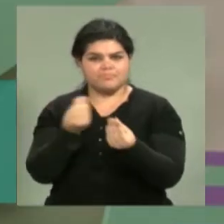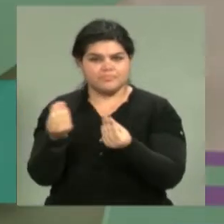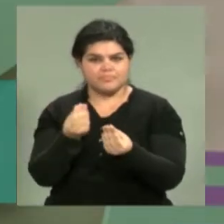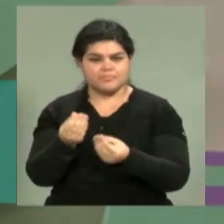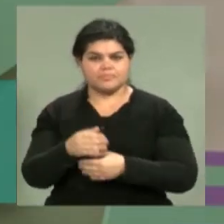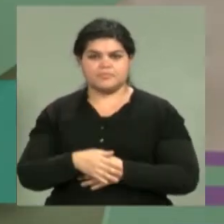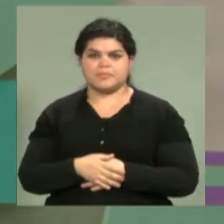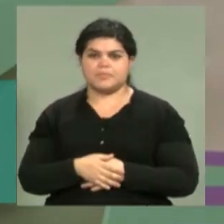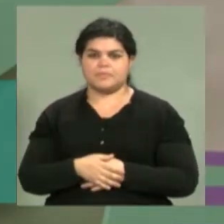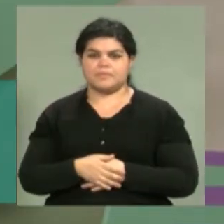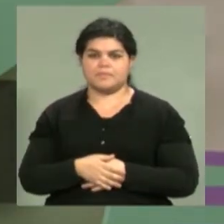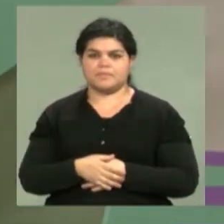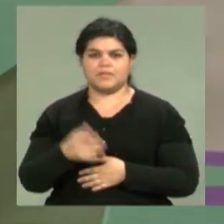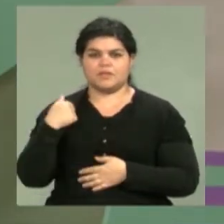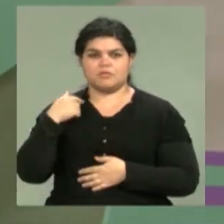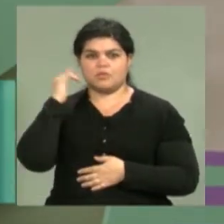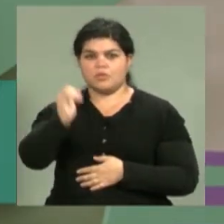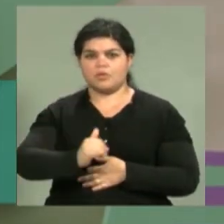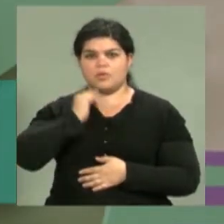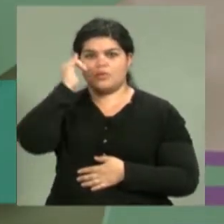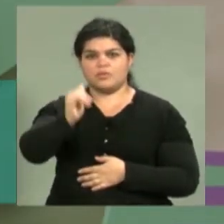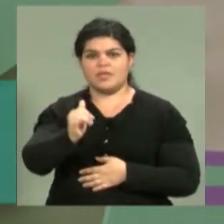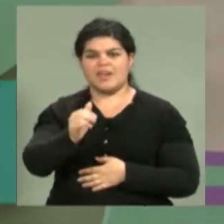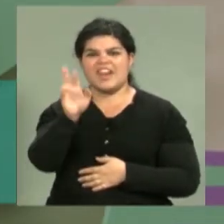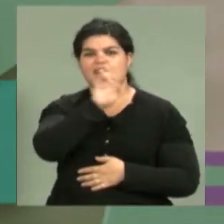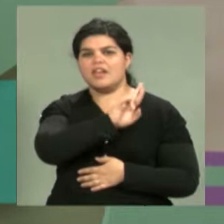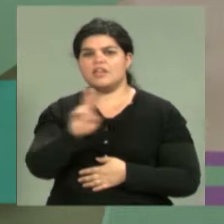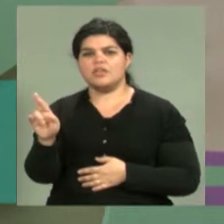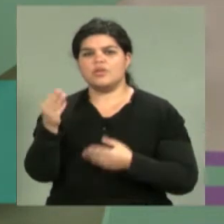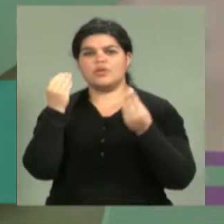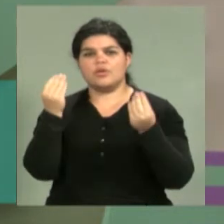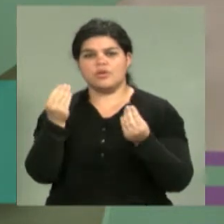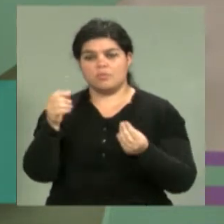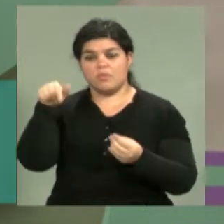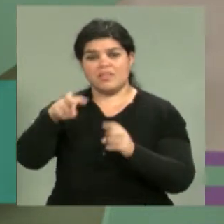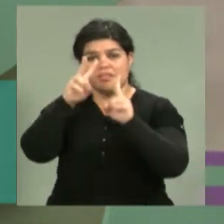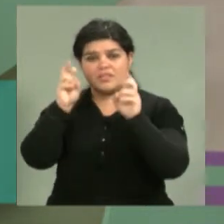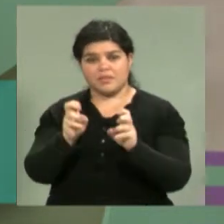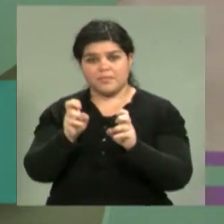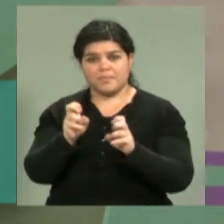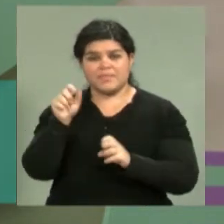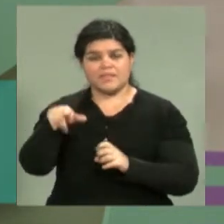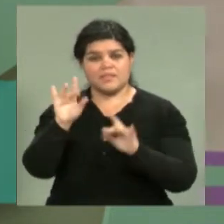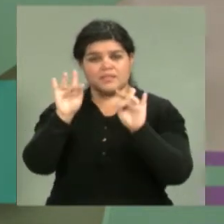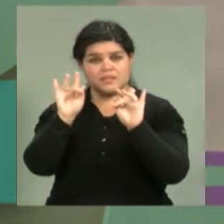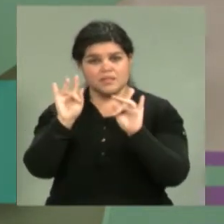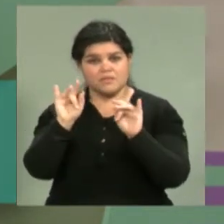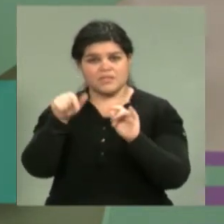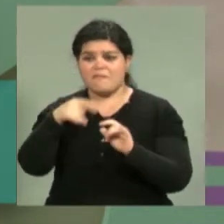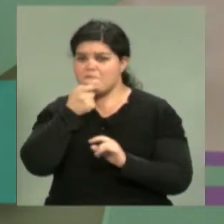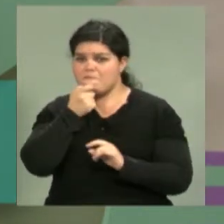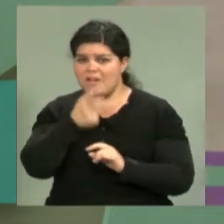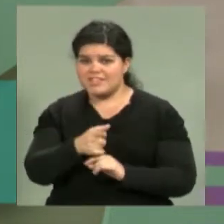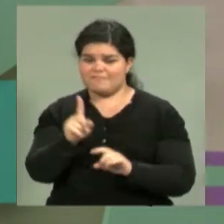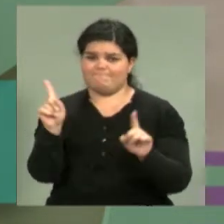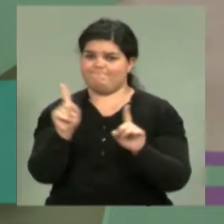dar la visión religiosa acerca de este tema. Es un tema complicado, no es un tema